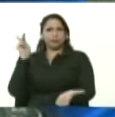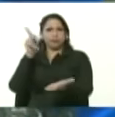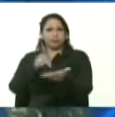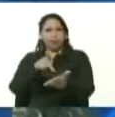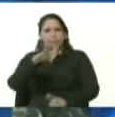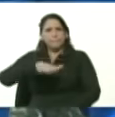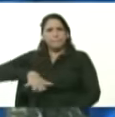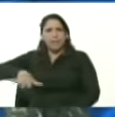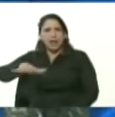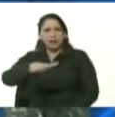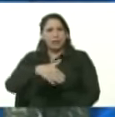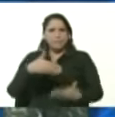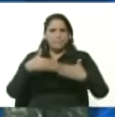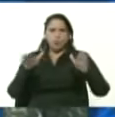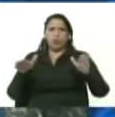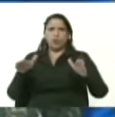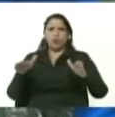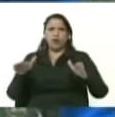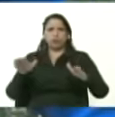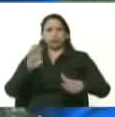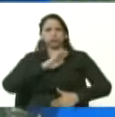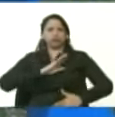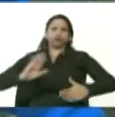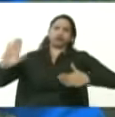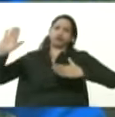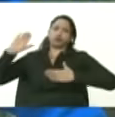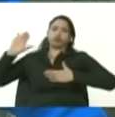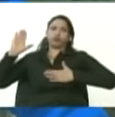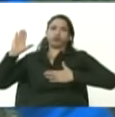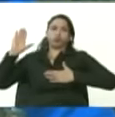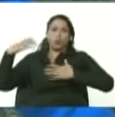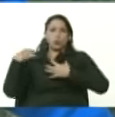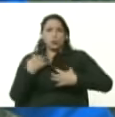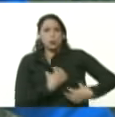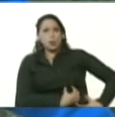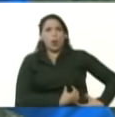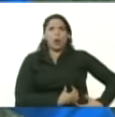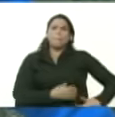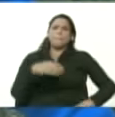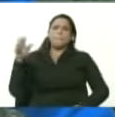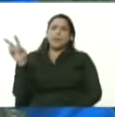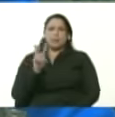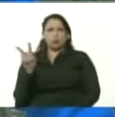plaza pública y se autoproclamó presidente de Venezuela.